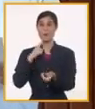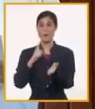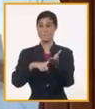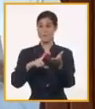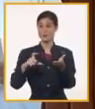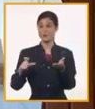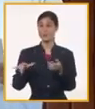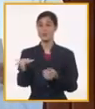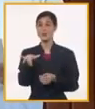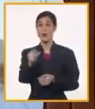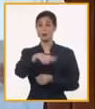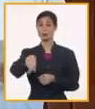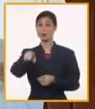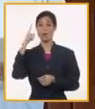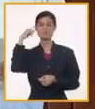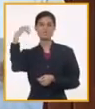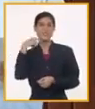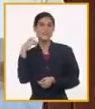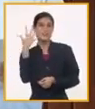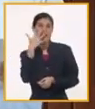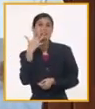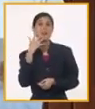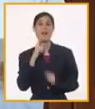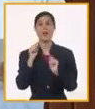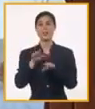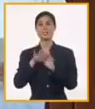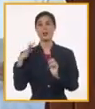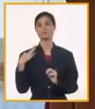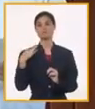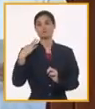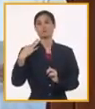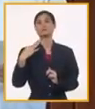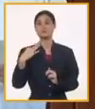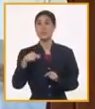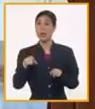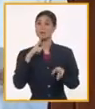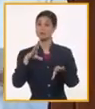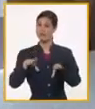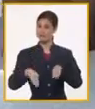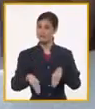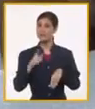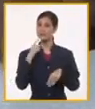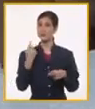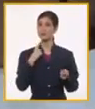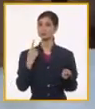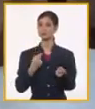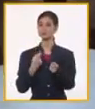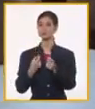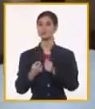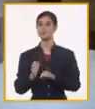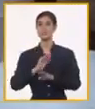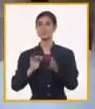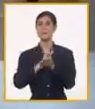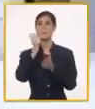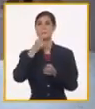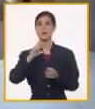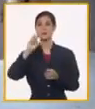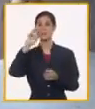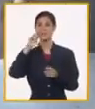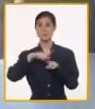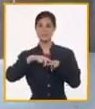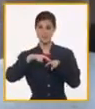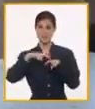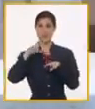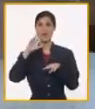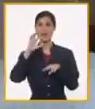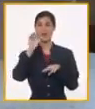conocido, de la Asamblea Nacional, fue receptivo y aceptó tan alto honor. Machado recibió la felicitación de sus